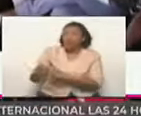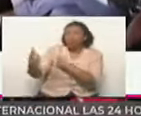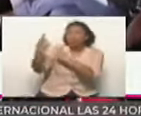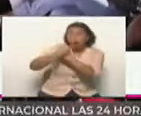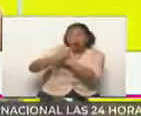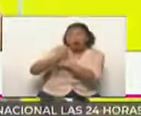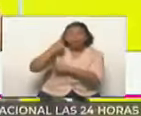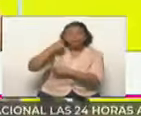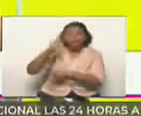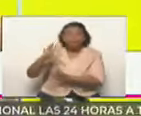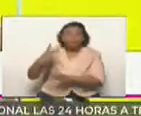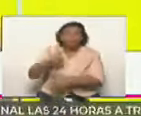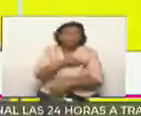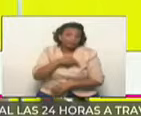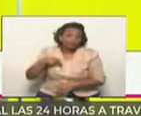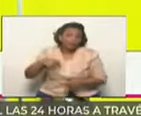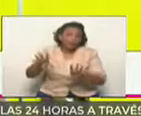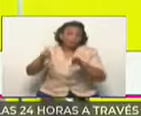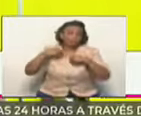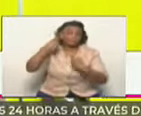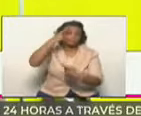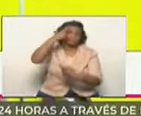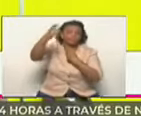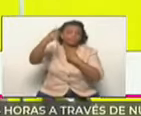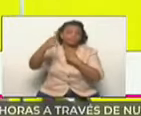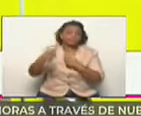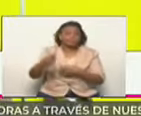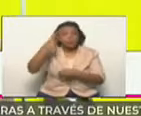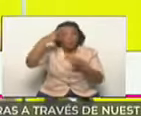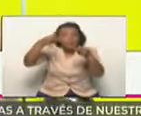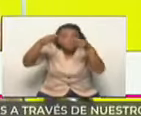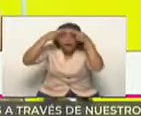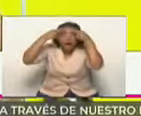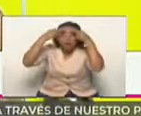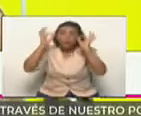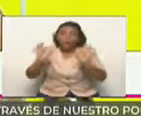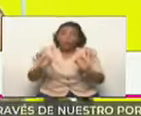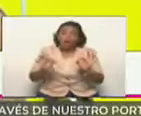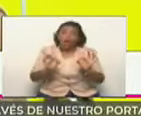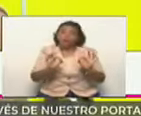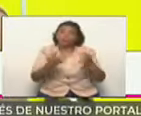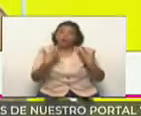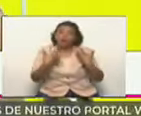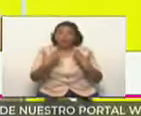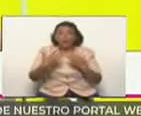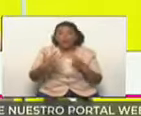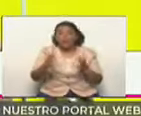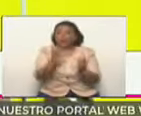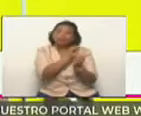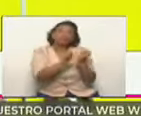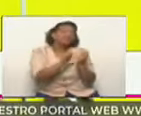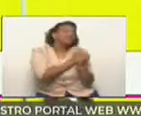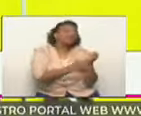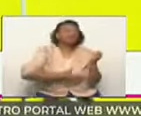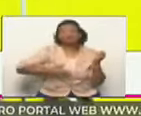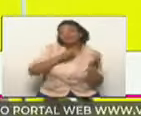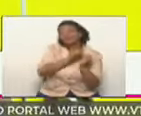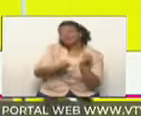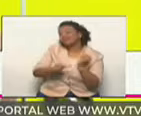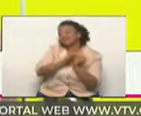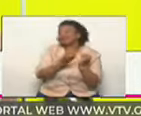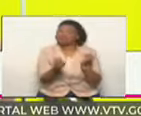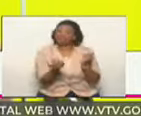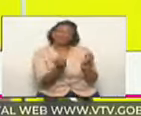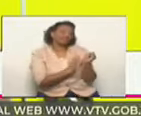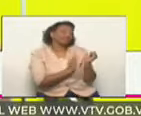que para nosotros la acatamos de inmediato, que es la desburocratización de trámites hacia nuestros productores, nuestros emprendedores,